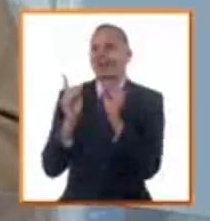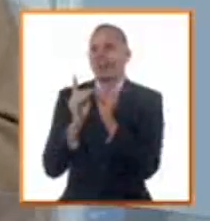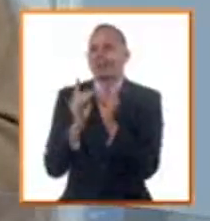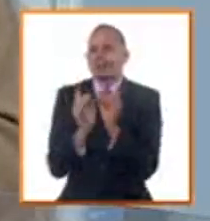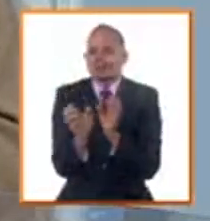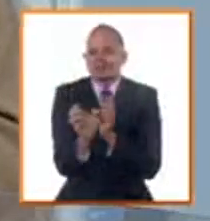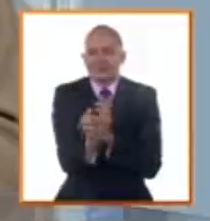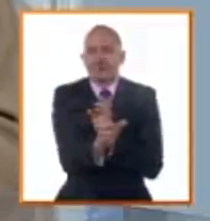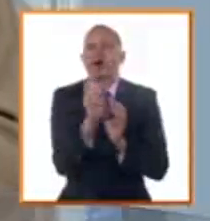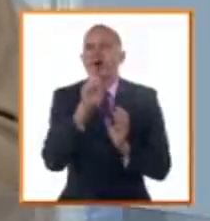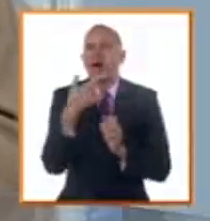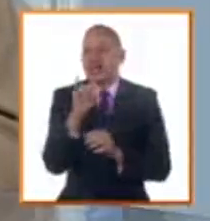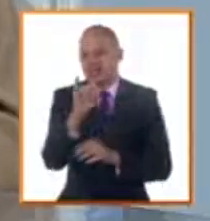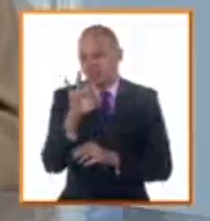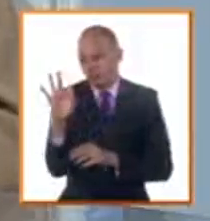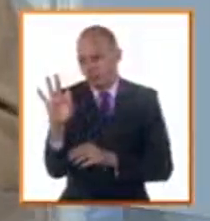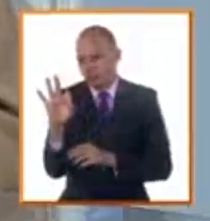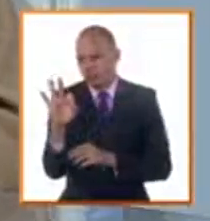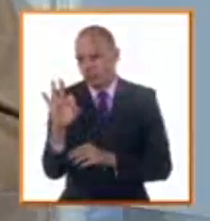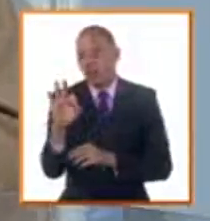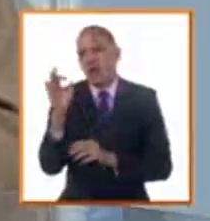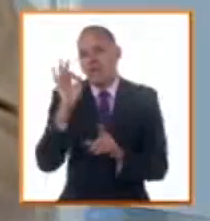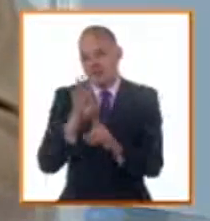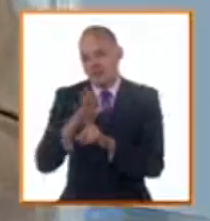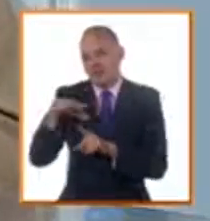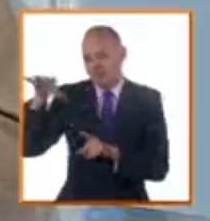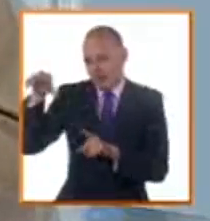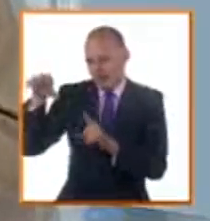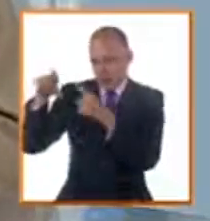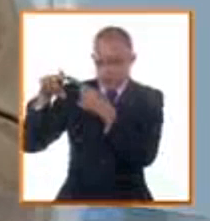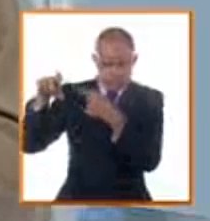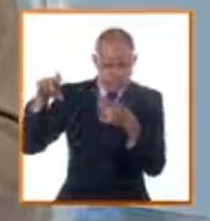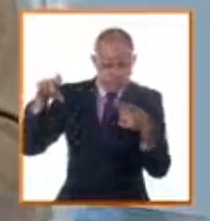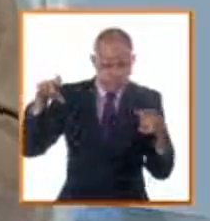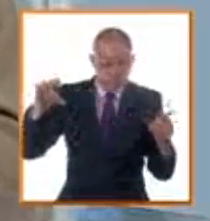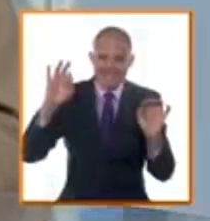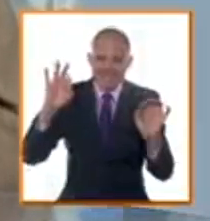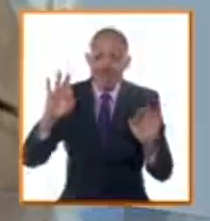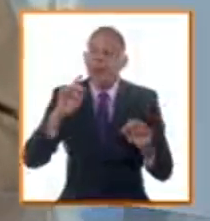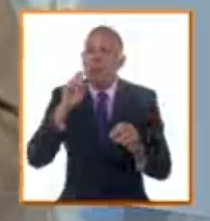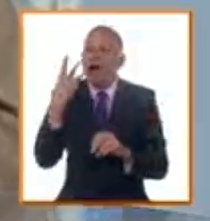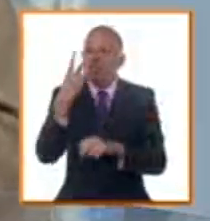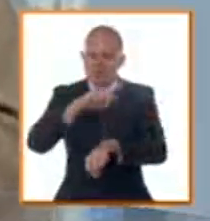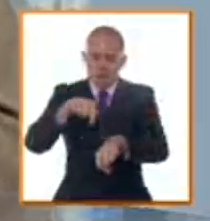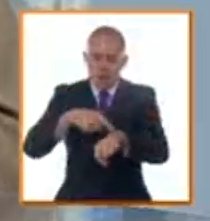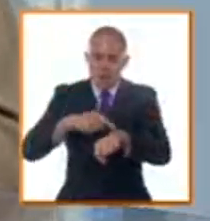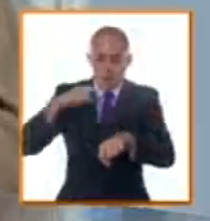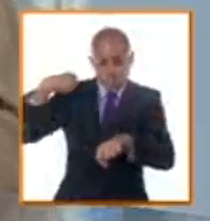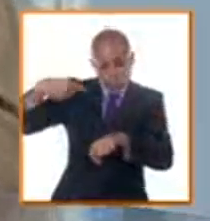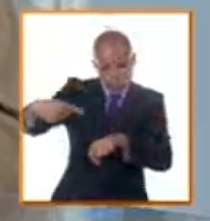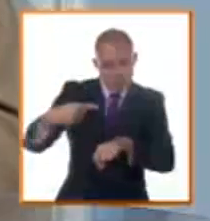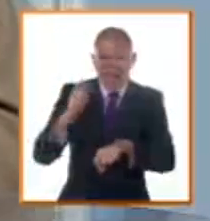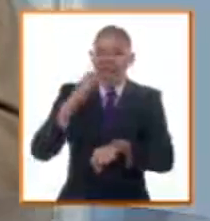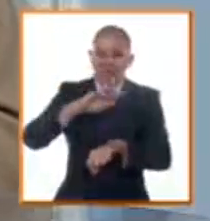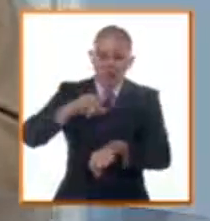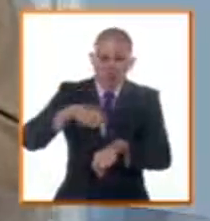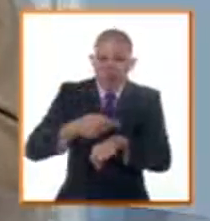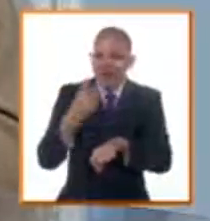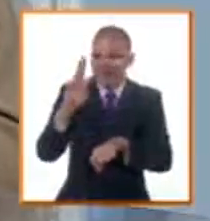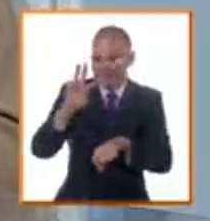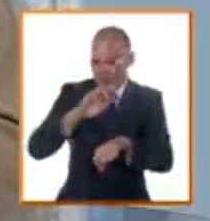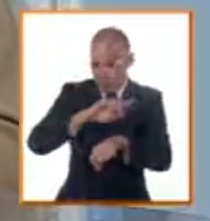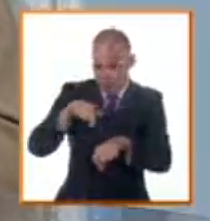la vigilancia y las observaciones cada 3 horas. Si hay un evento hidrometeorológico extremo, pues nosotros lo decidimos, pues ellas pasan a